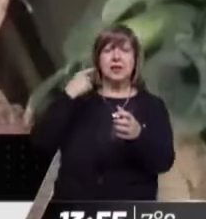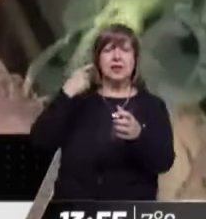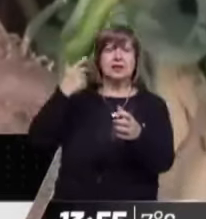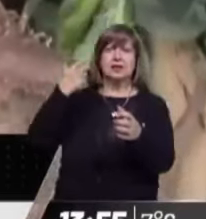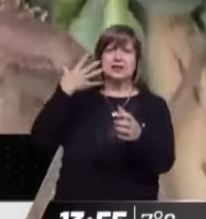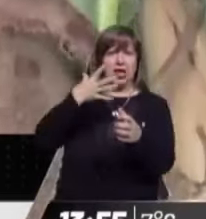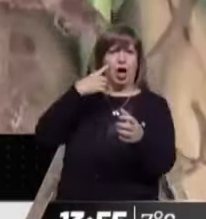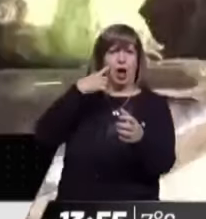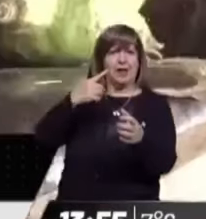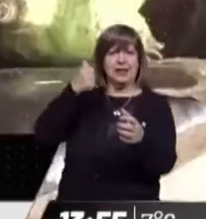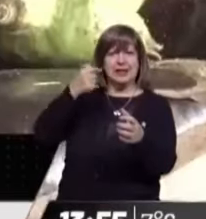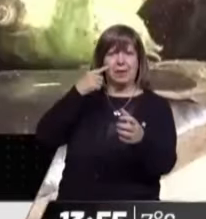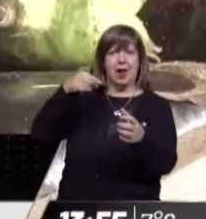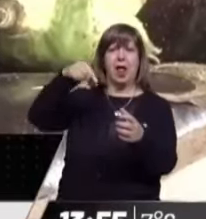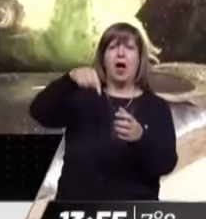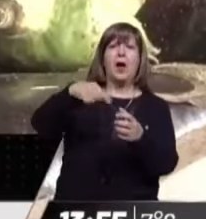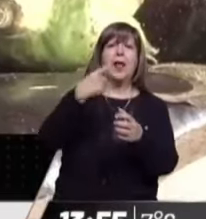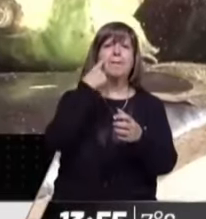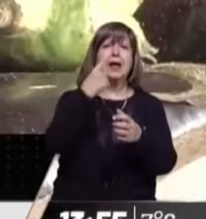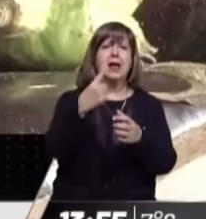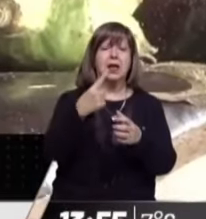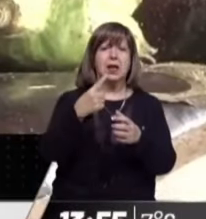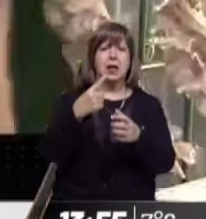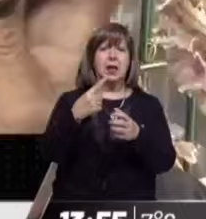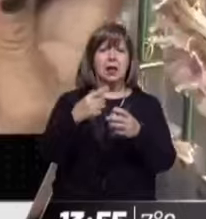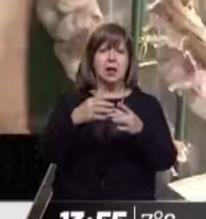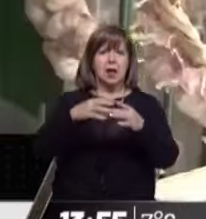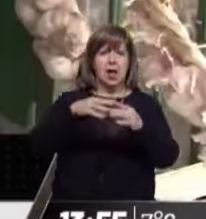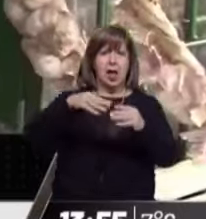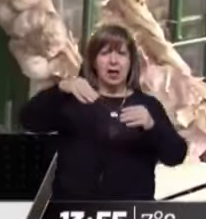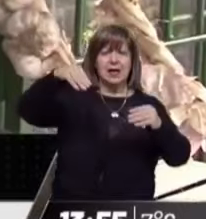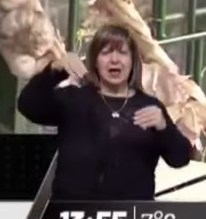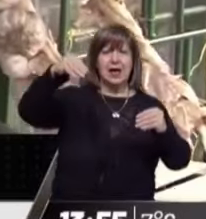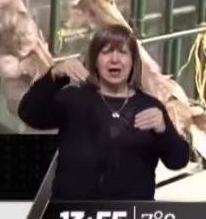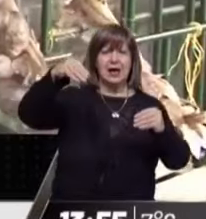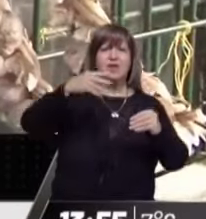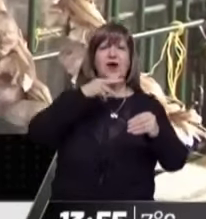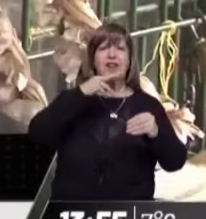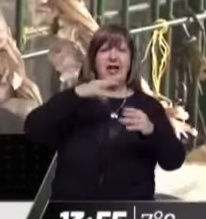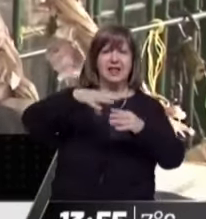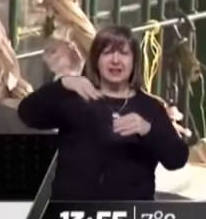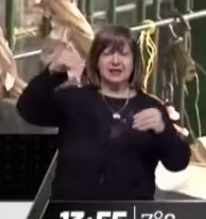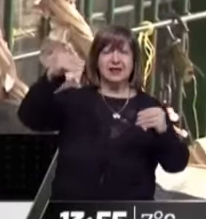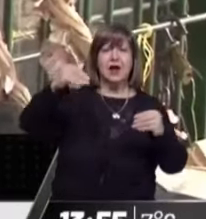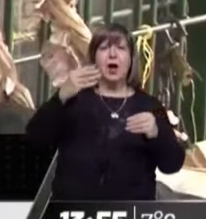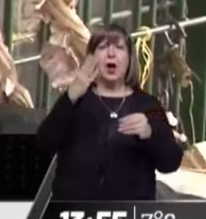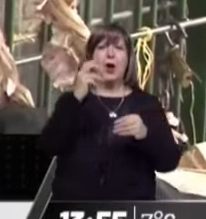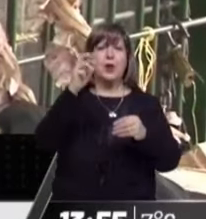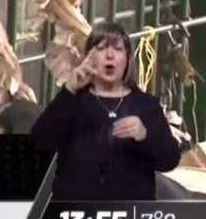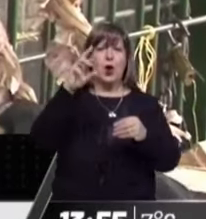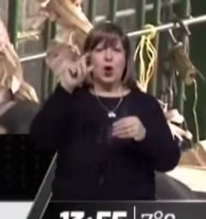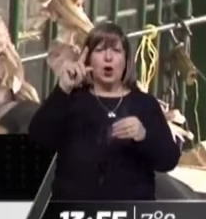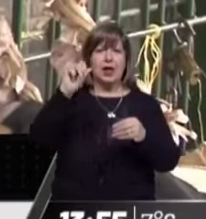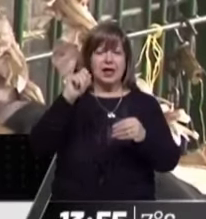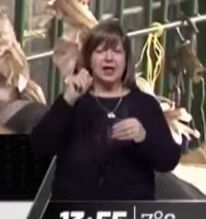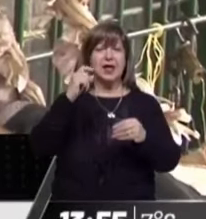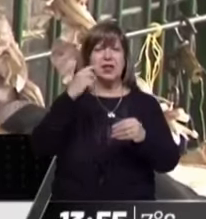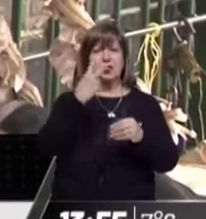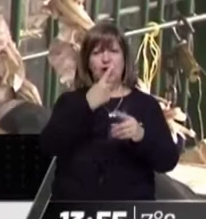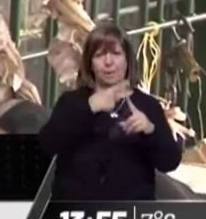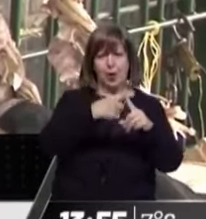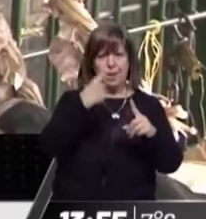entre 5, 6, espinaca, acelga, brócoli. ¿Cuánto está? Brócoli están 2 por 1.000,